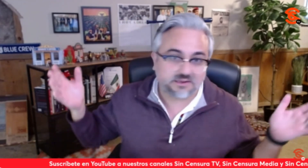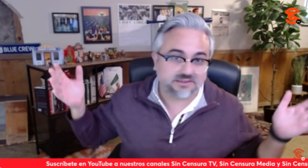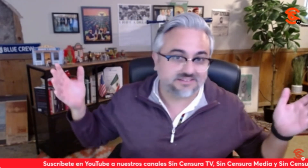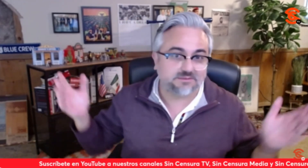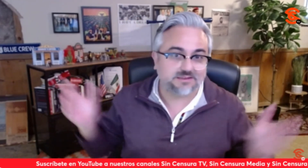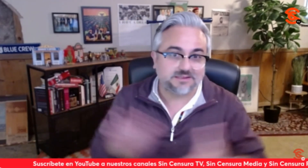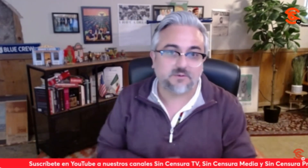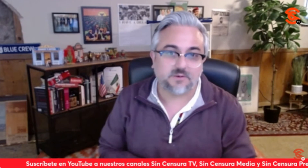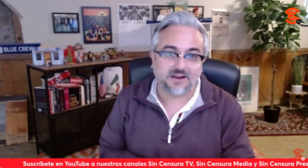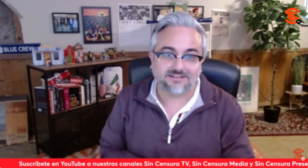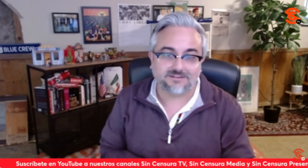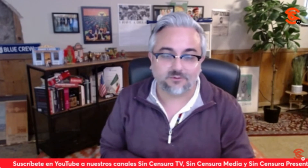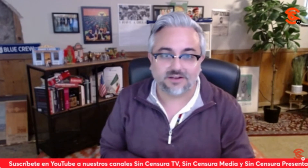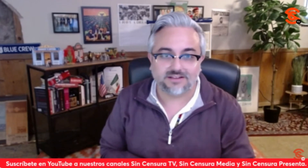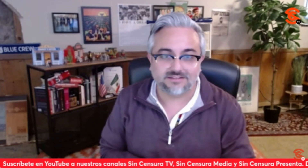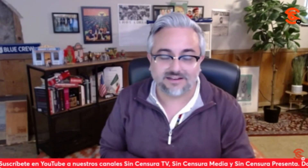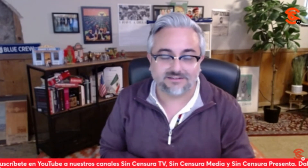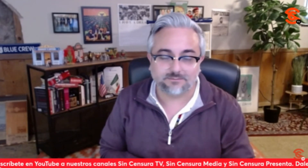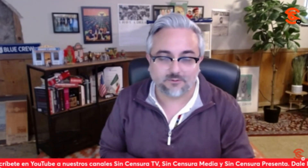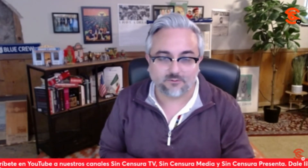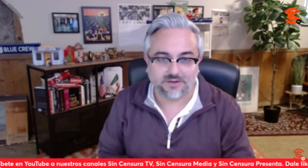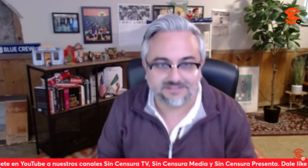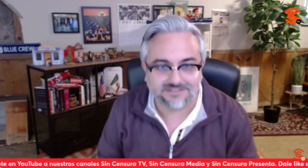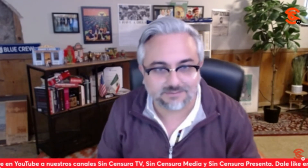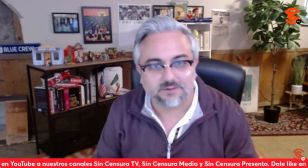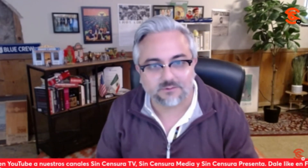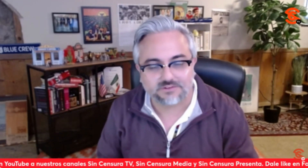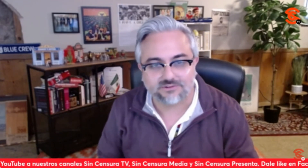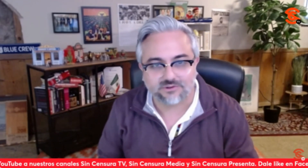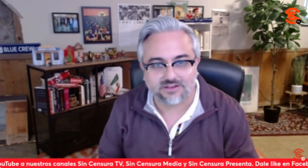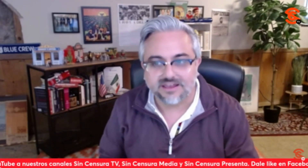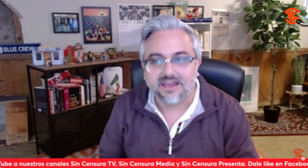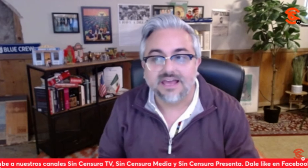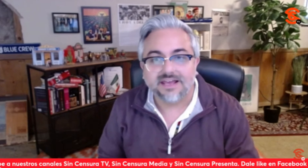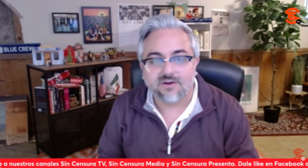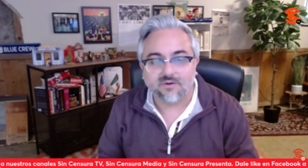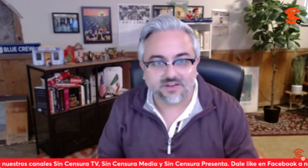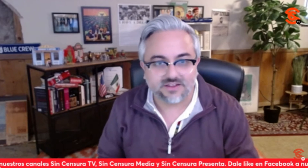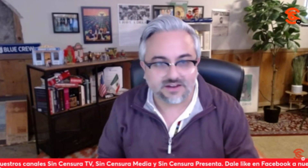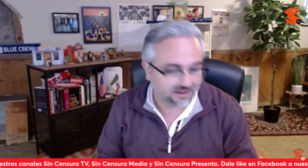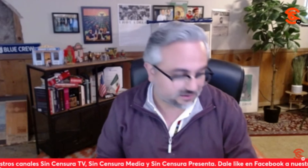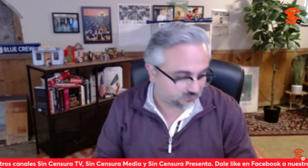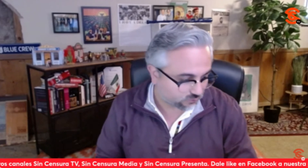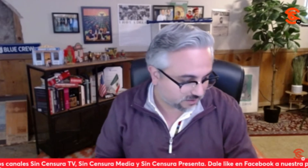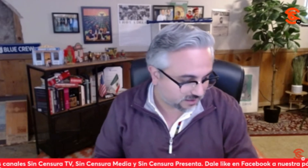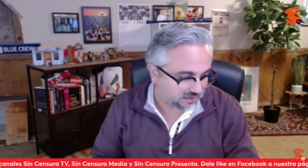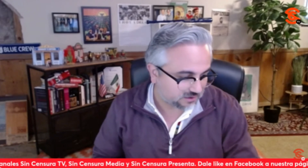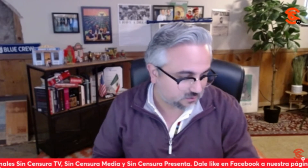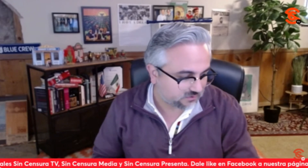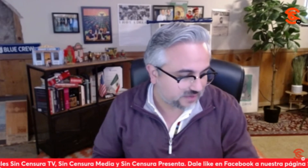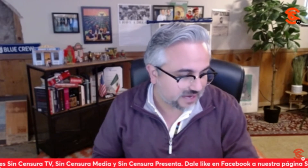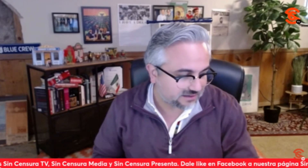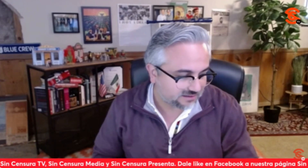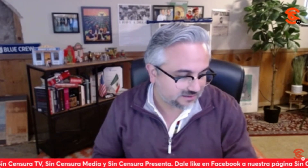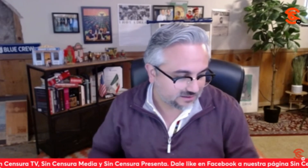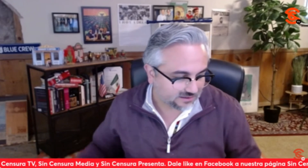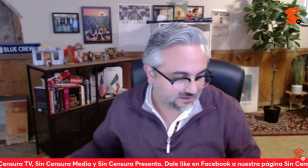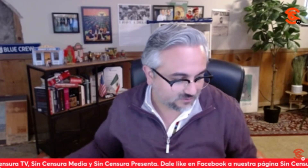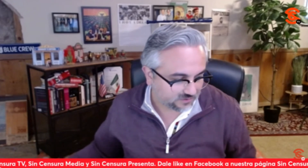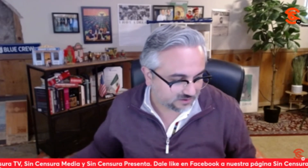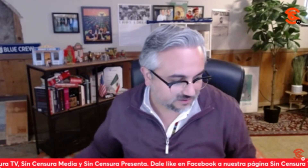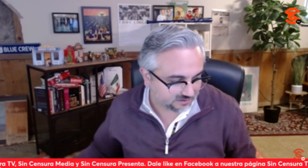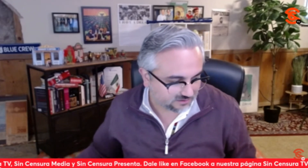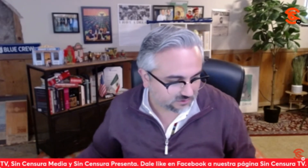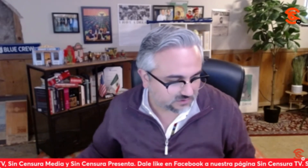muy participativo en las conferencias, en las manifestaciones en contra de la reforma judicial,